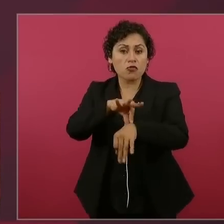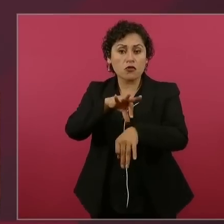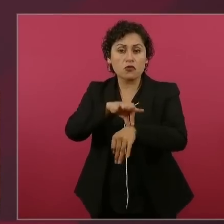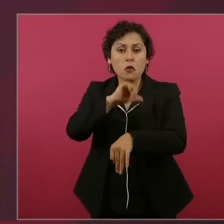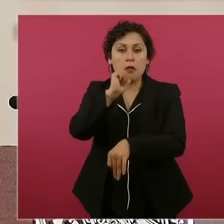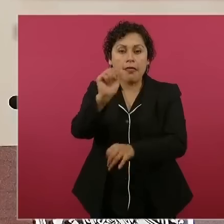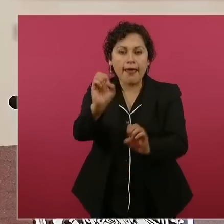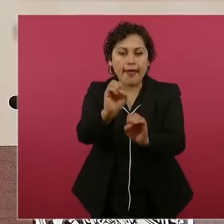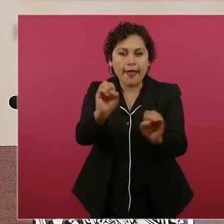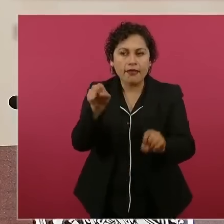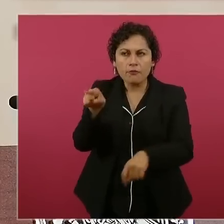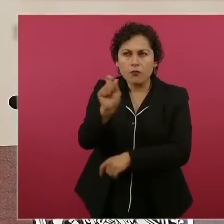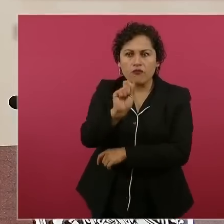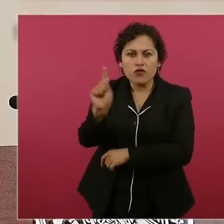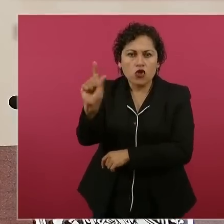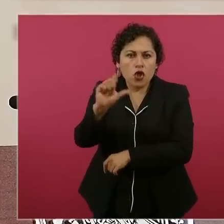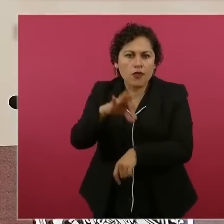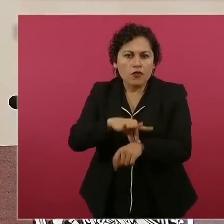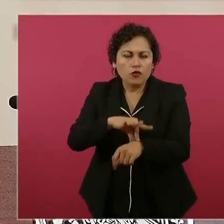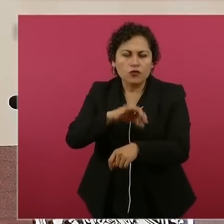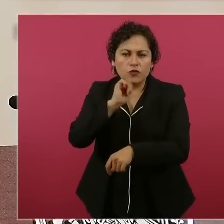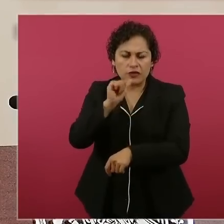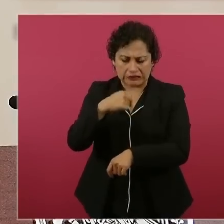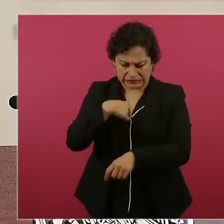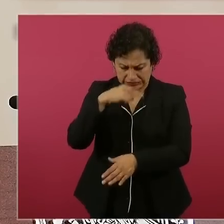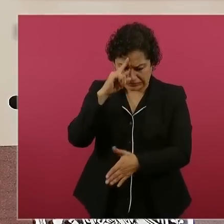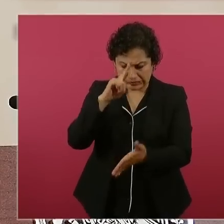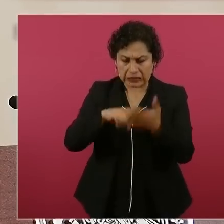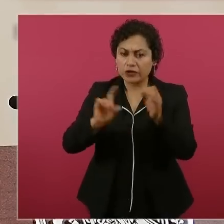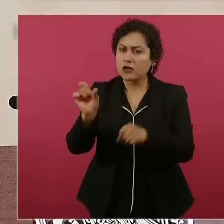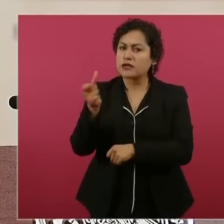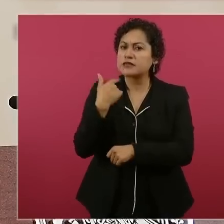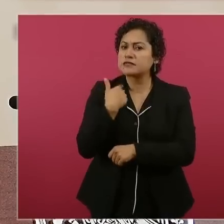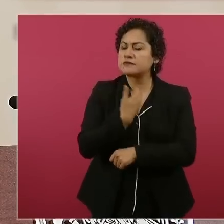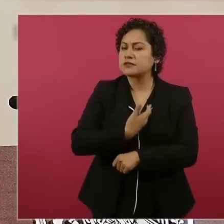creo que con Calderón,